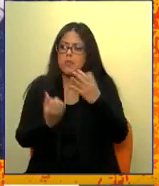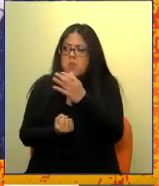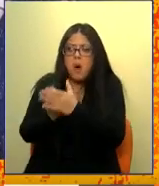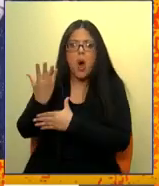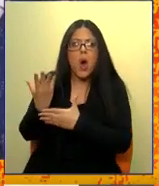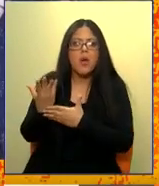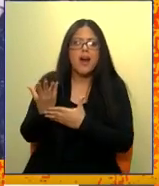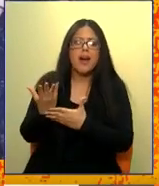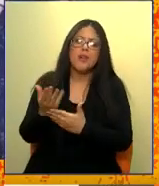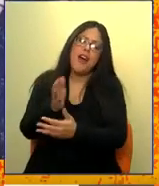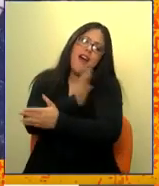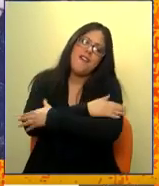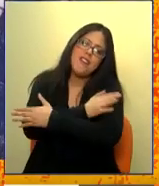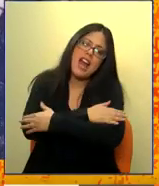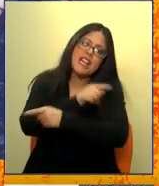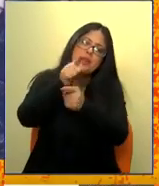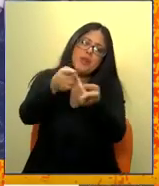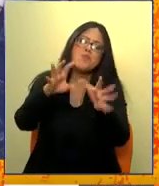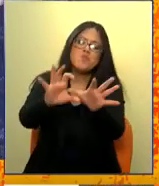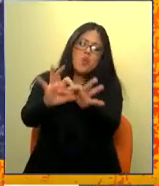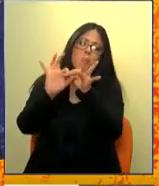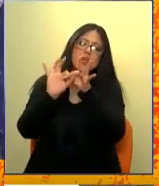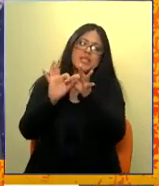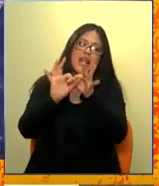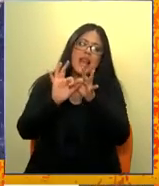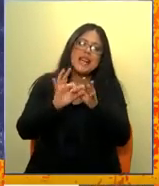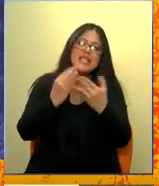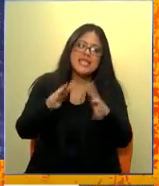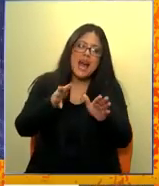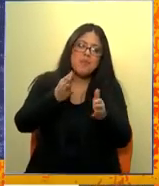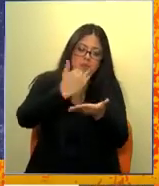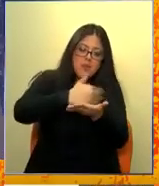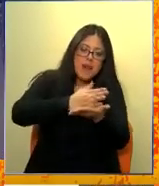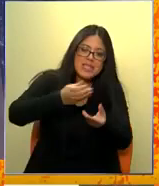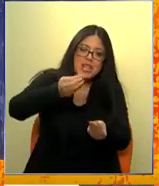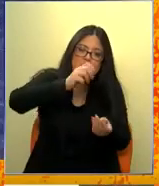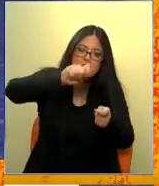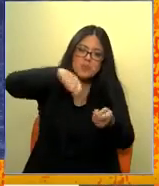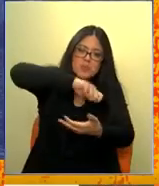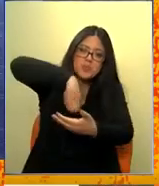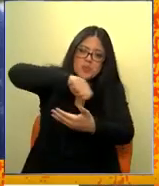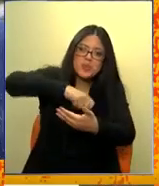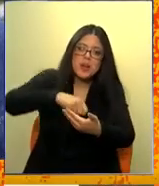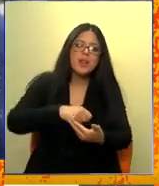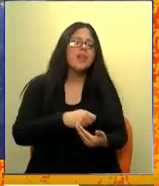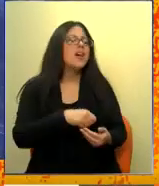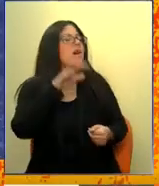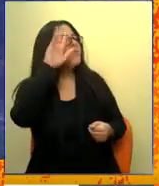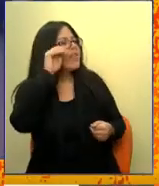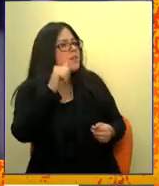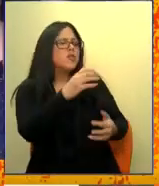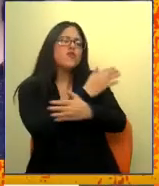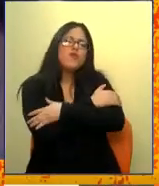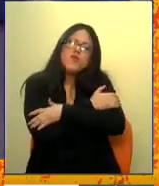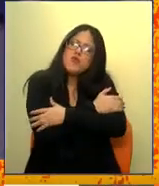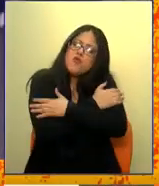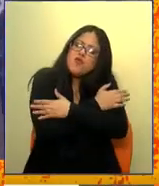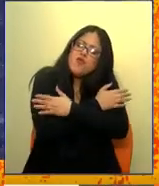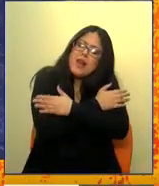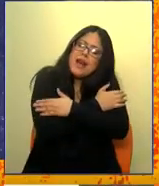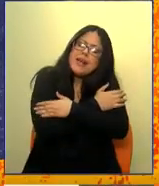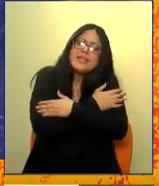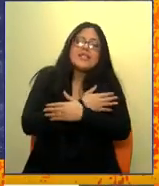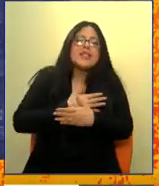Susana, abrazo virtual y muchas gracias por estas preparaciones. Me despido, te mando un abrazo virtual gigante desde mis tierras